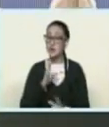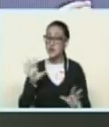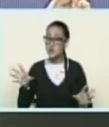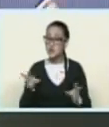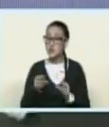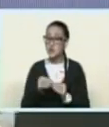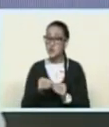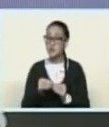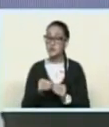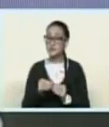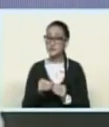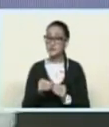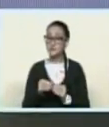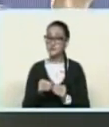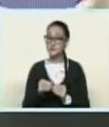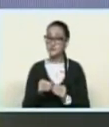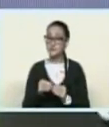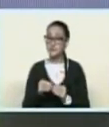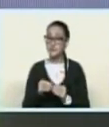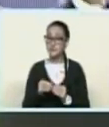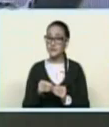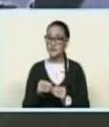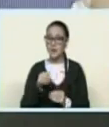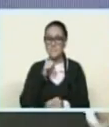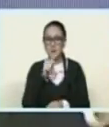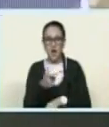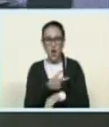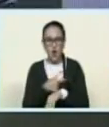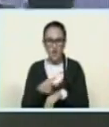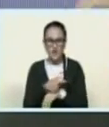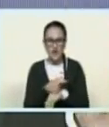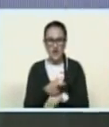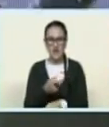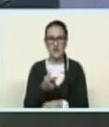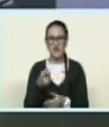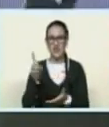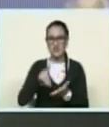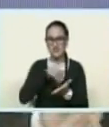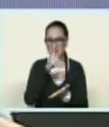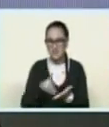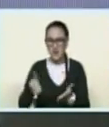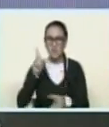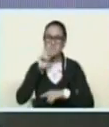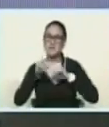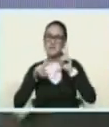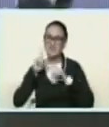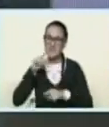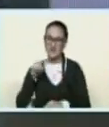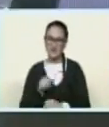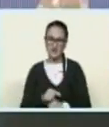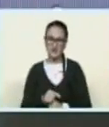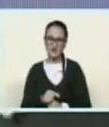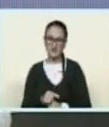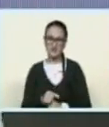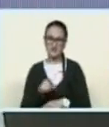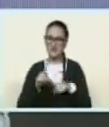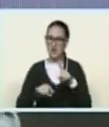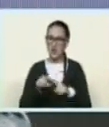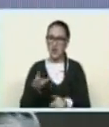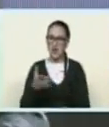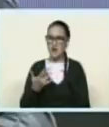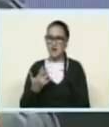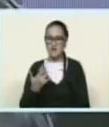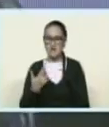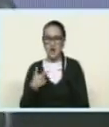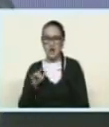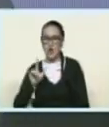se desnudaron ante el pueblo con su mal gobierno, con su racismo, con su violencia, con su mentira, con sus actitudes